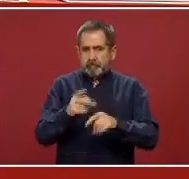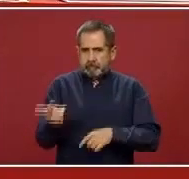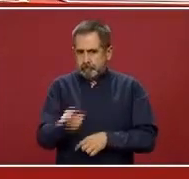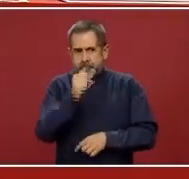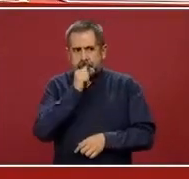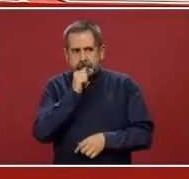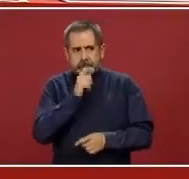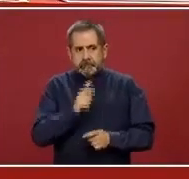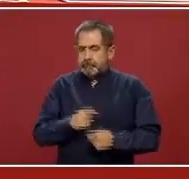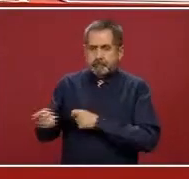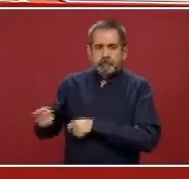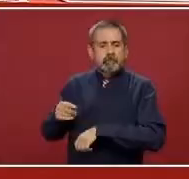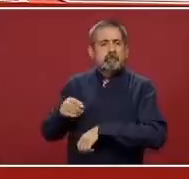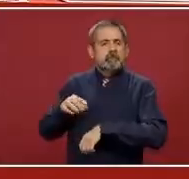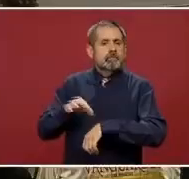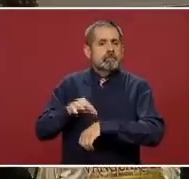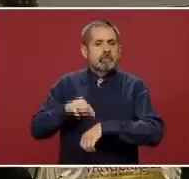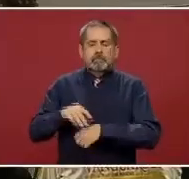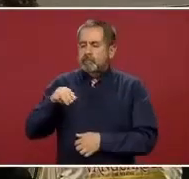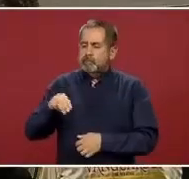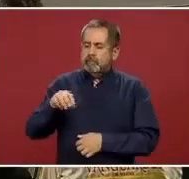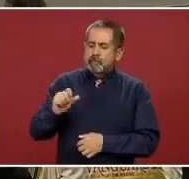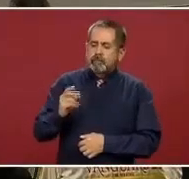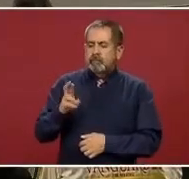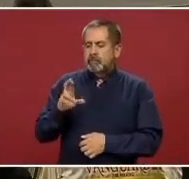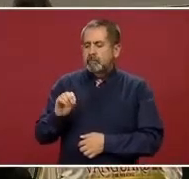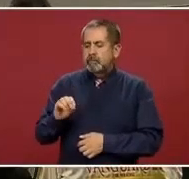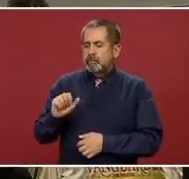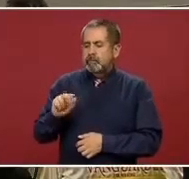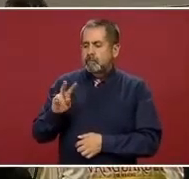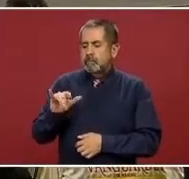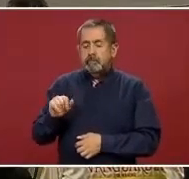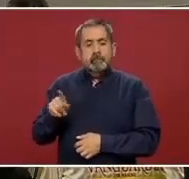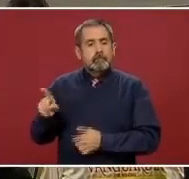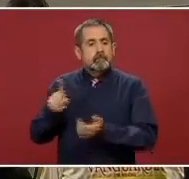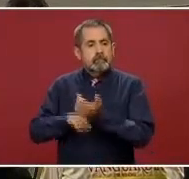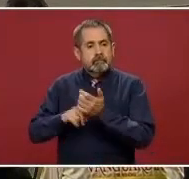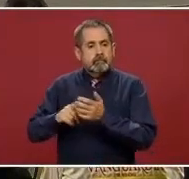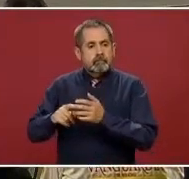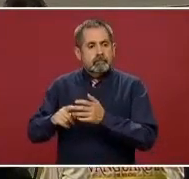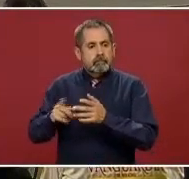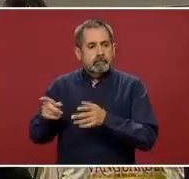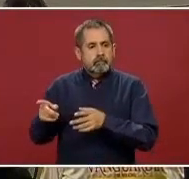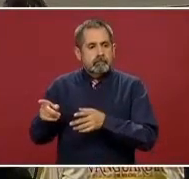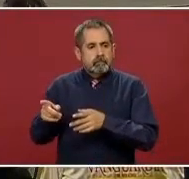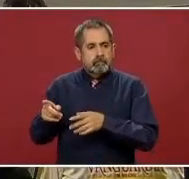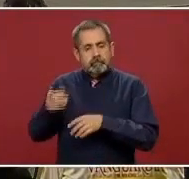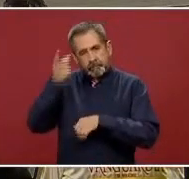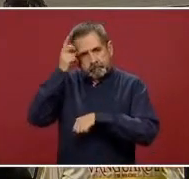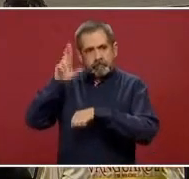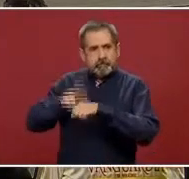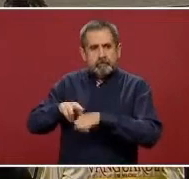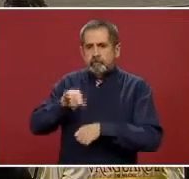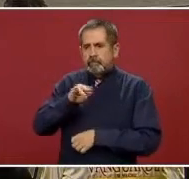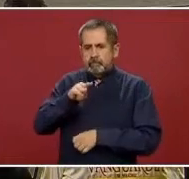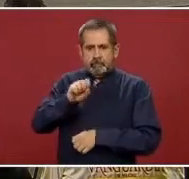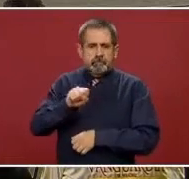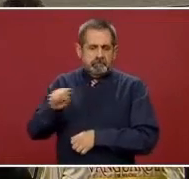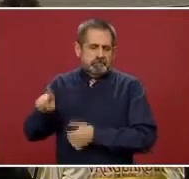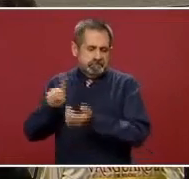voy a dar la palabra al doctor Mauricio Hernández Ávila, director de Prestaciones Médicas y Sociales, Económicas y Sociales del Seguro